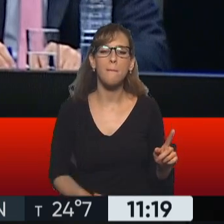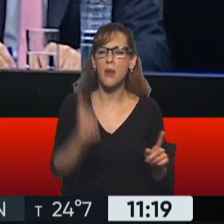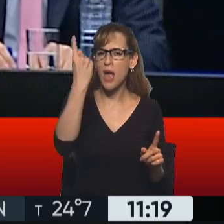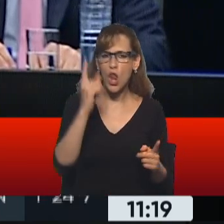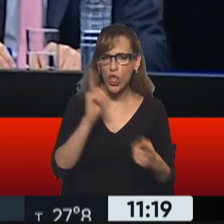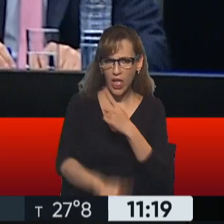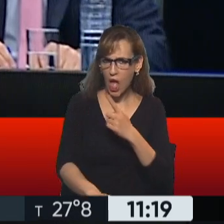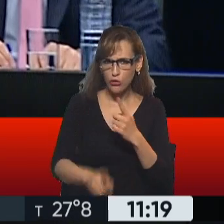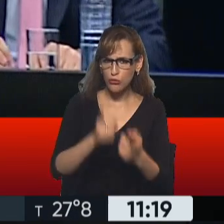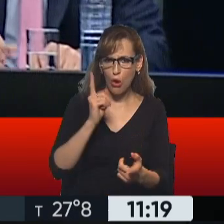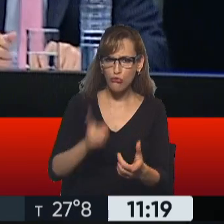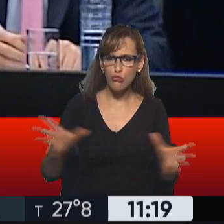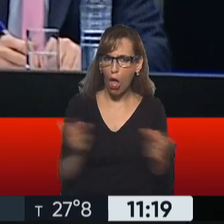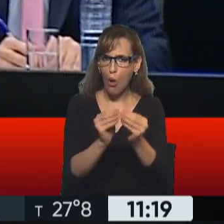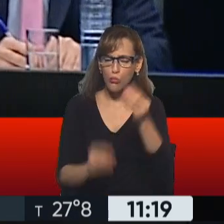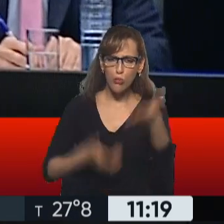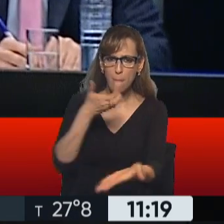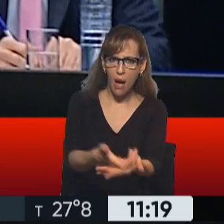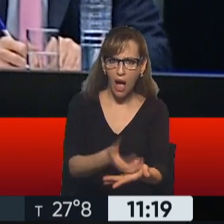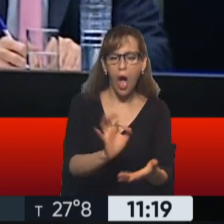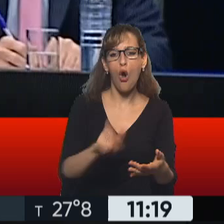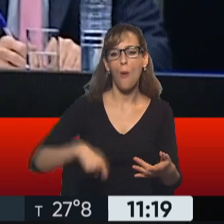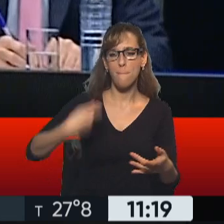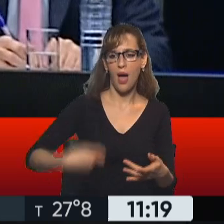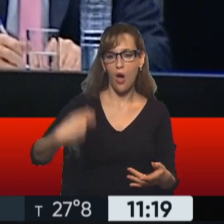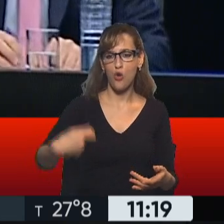desembolso o va a ser en distintos pagos? Gracias.